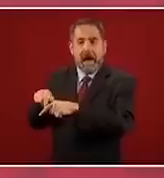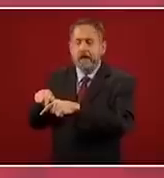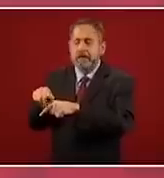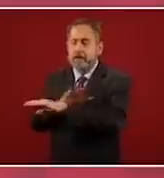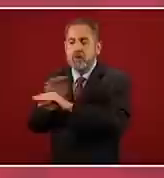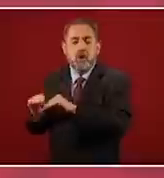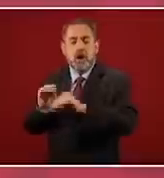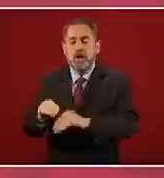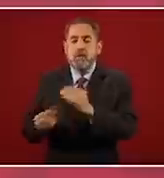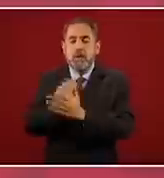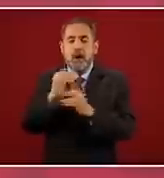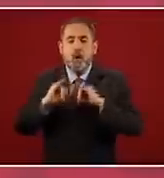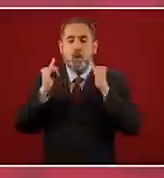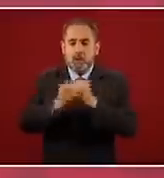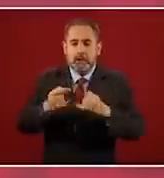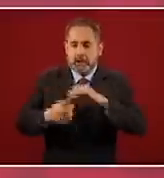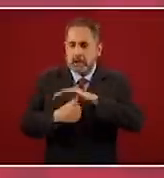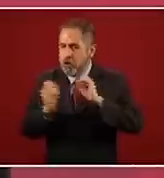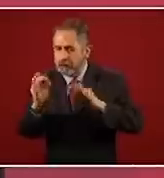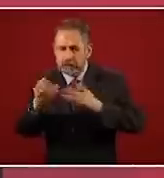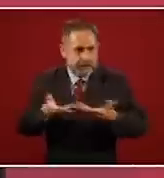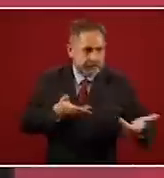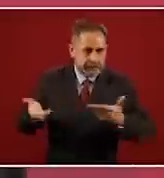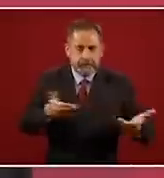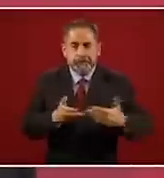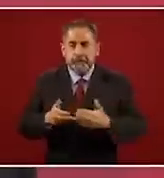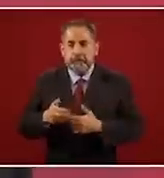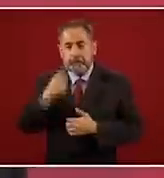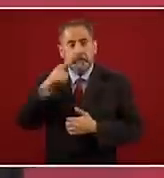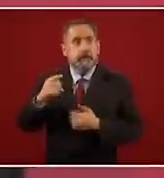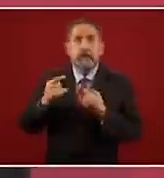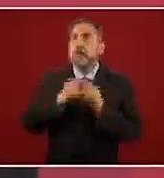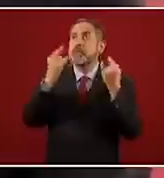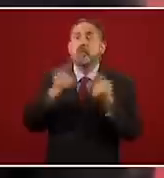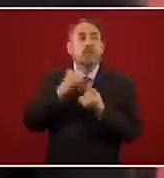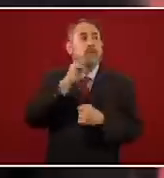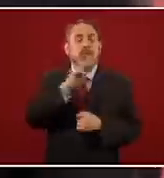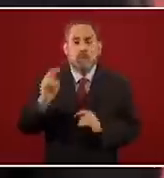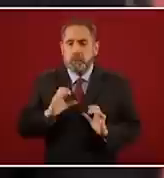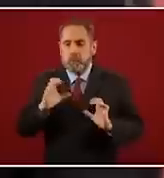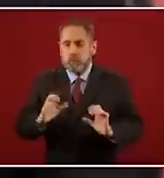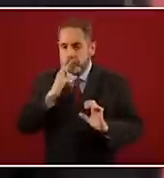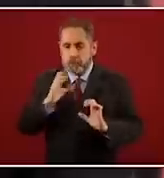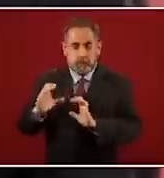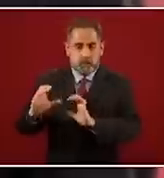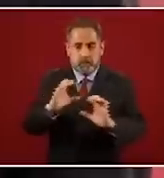estoy ya despachando, para dejar toda la parte histórica, cuidarla,